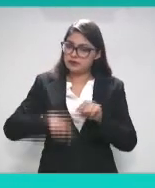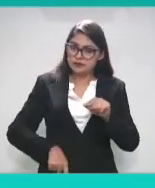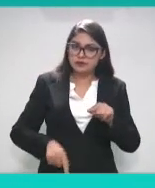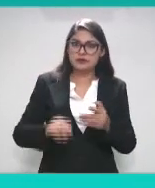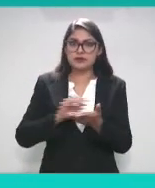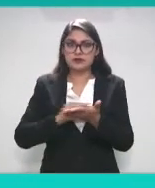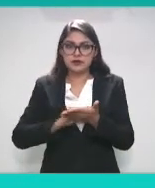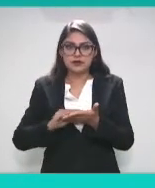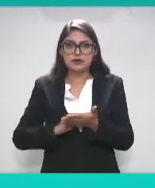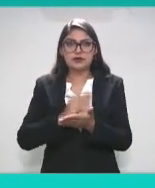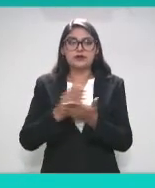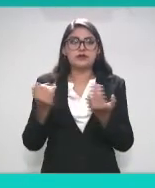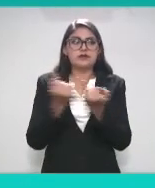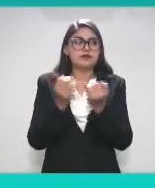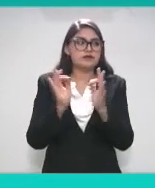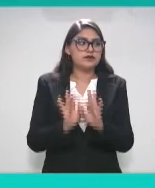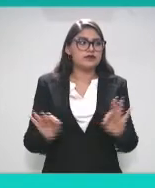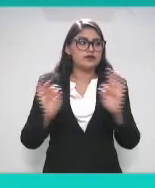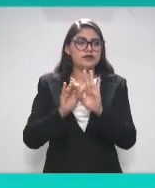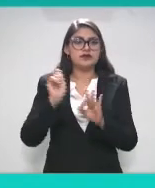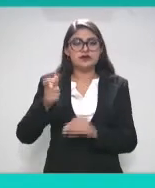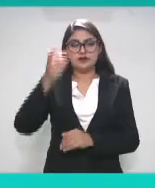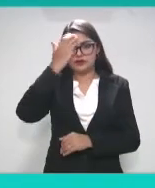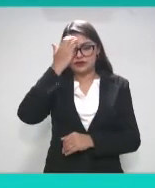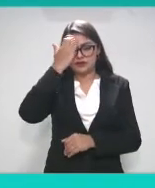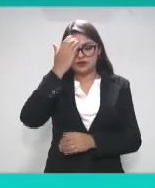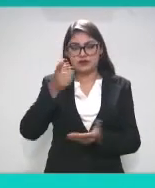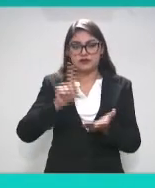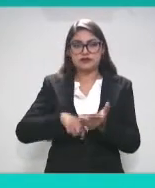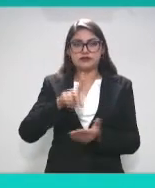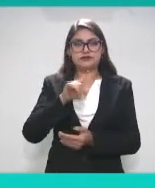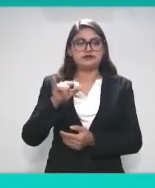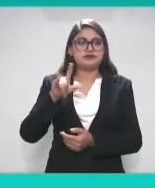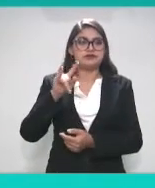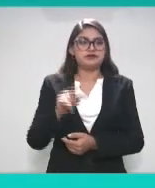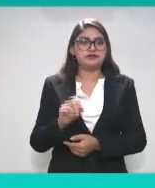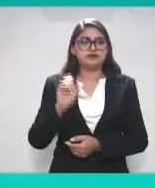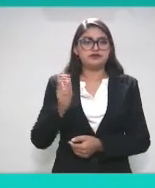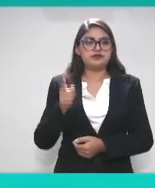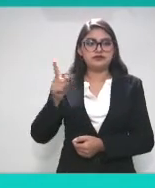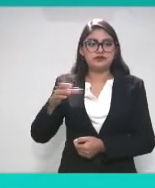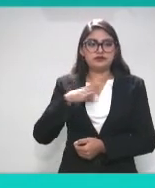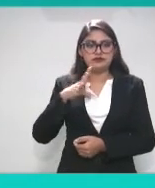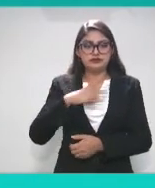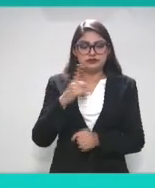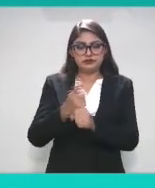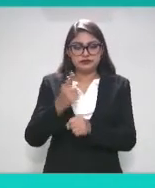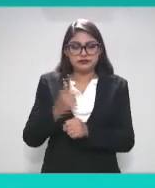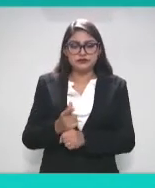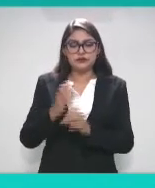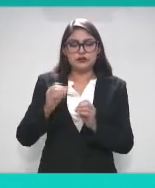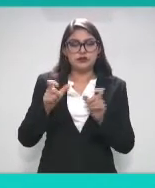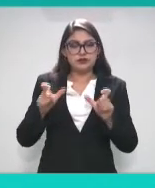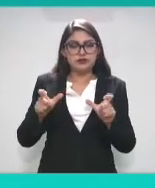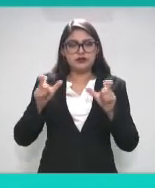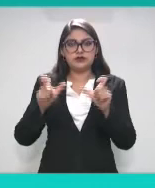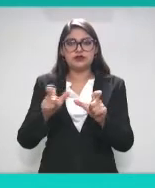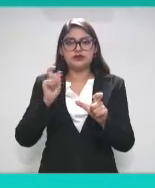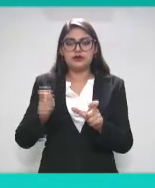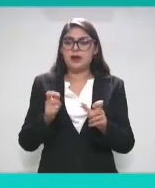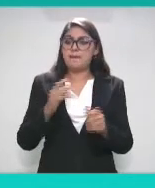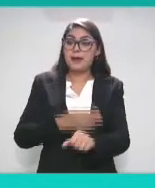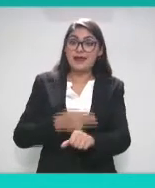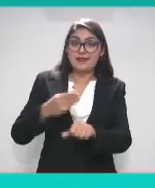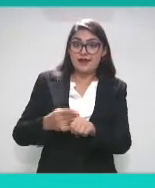conocer la existencia de investigaciones relacionadas con la detección o aseguramiento de cargamentos de madera